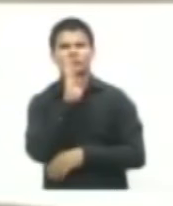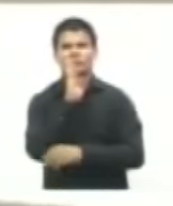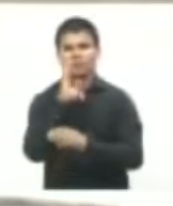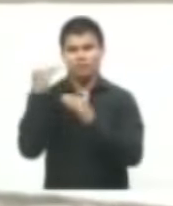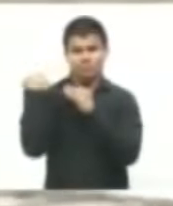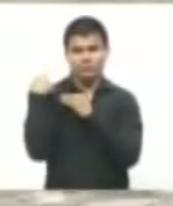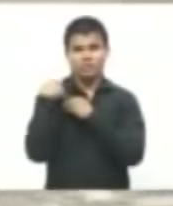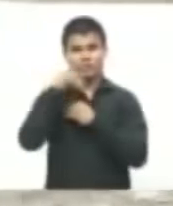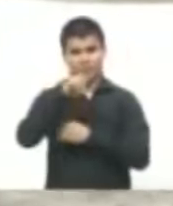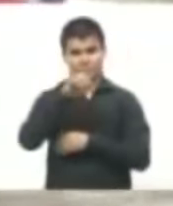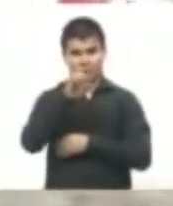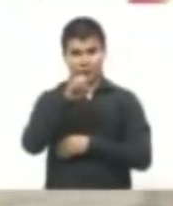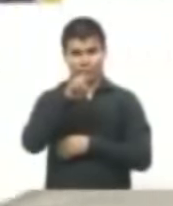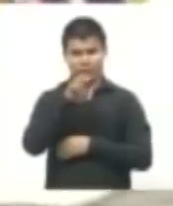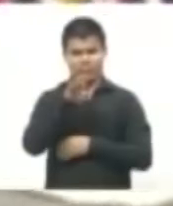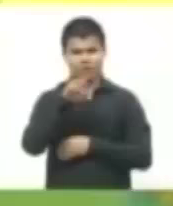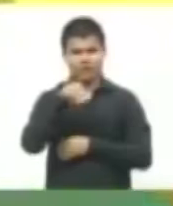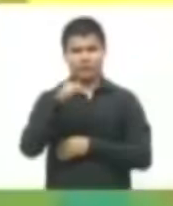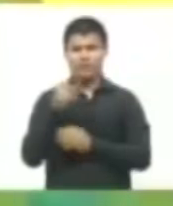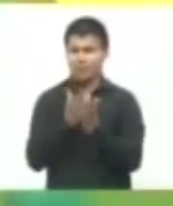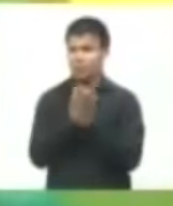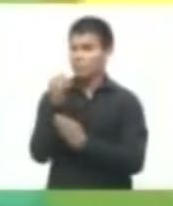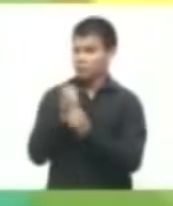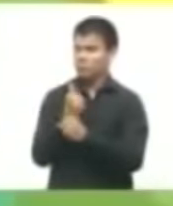bien, Federman, así se trabaja.